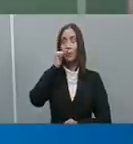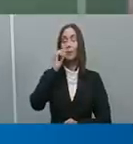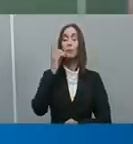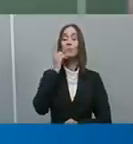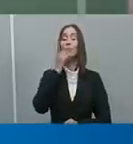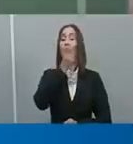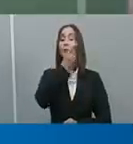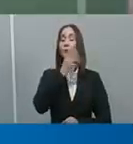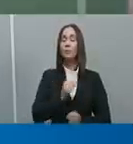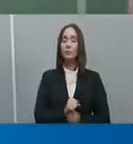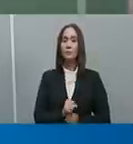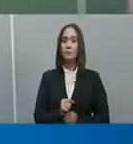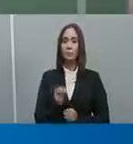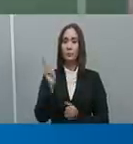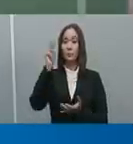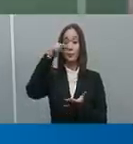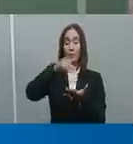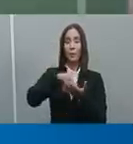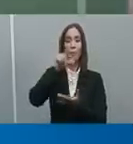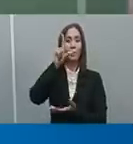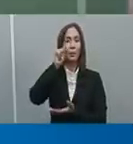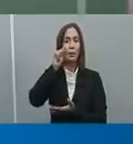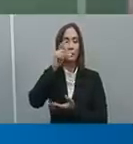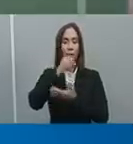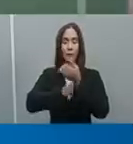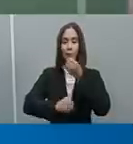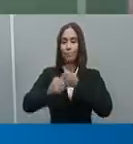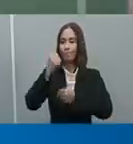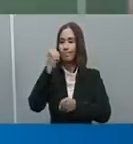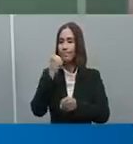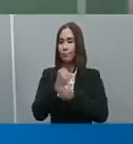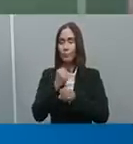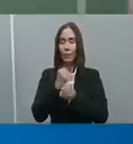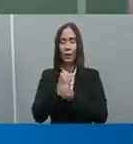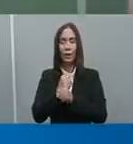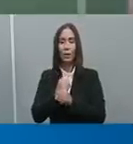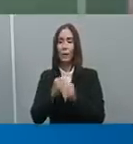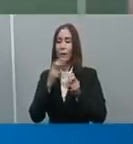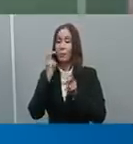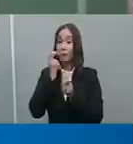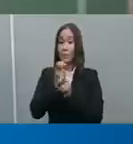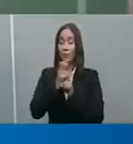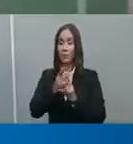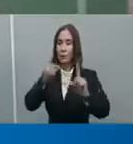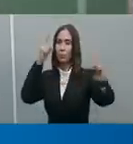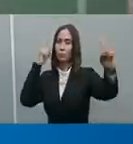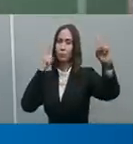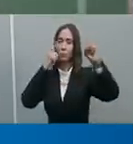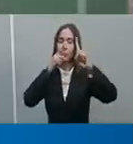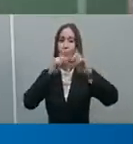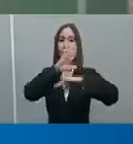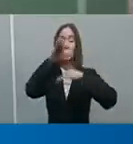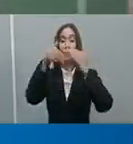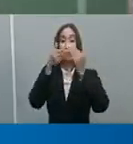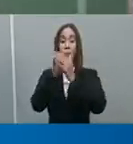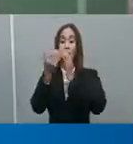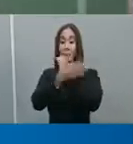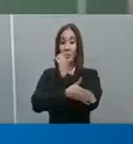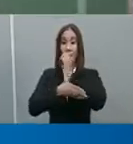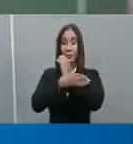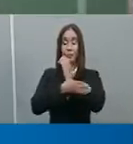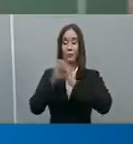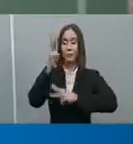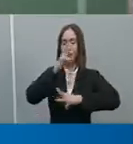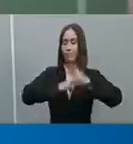el 2020 ha resultado ser sin duda un año de retos para todos los países del mundo, incluyendo